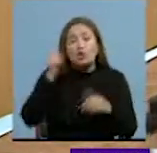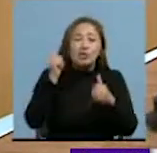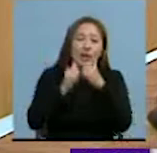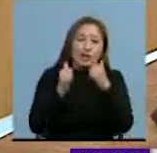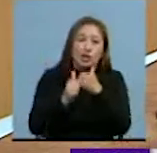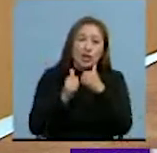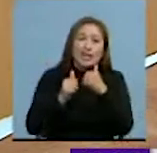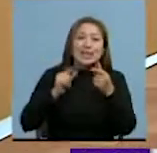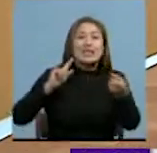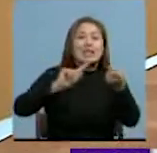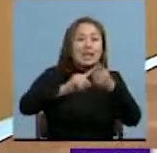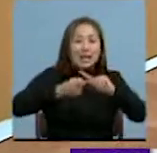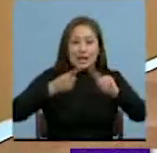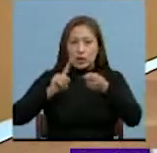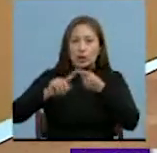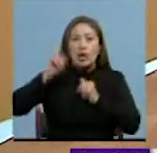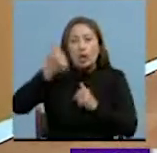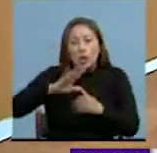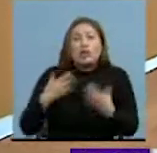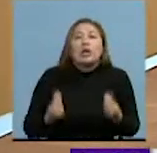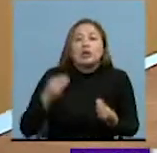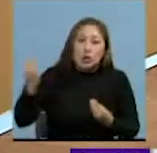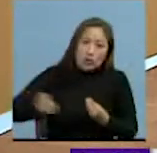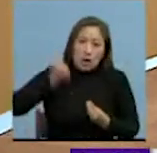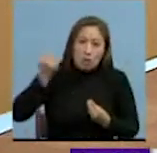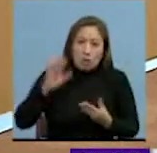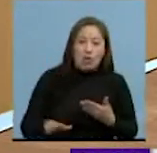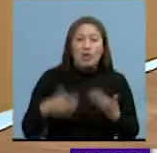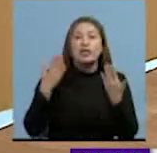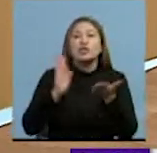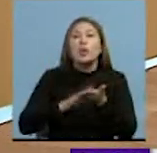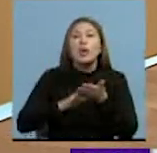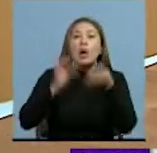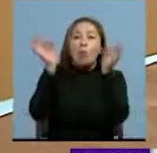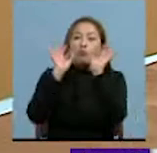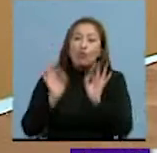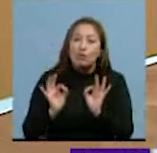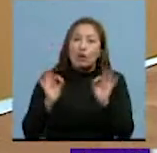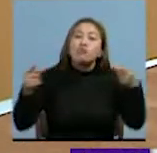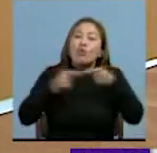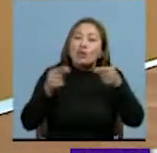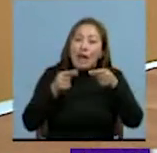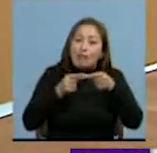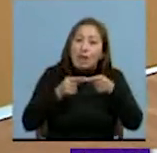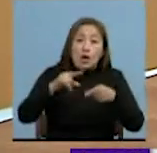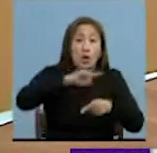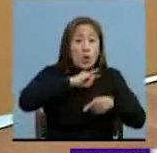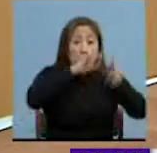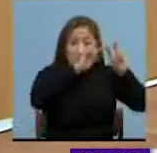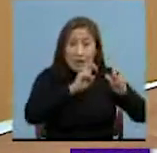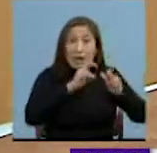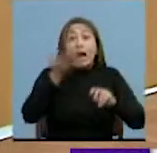muy relacionada con el nepotismo, tema que viene siendo muy común en el tratamiento del programa Jujuy Investiga. Nos llegó una denuncia, investigamos la